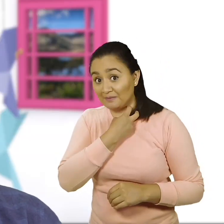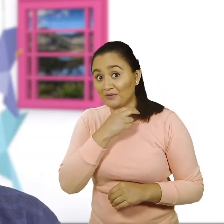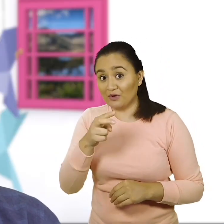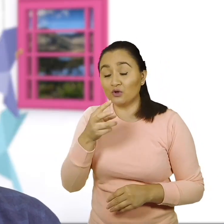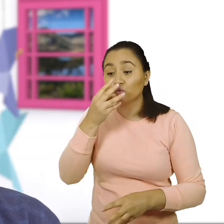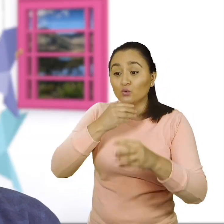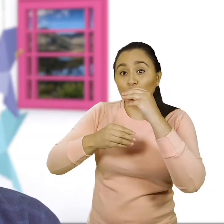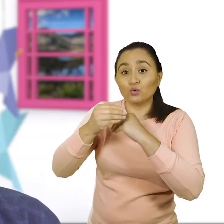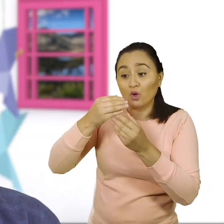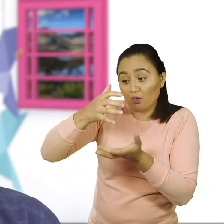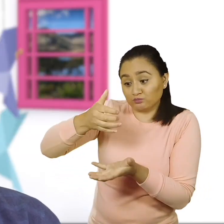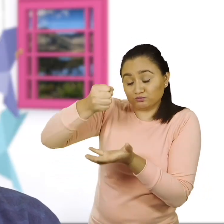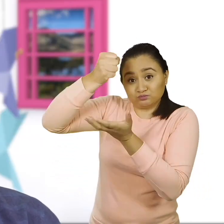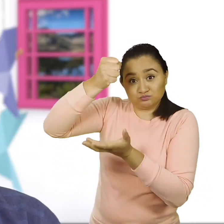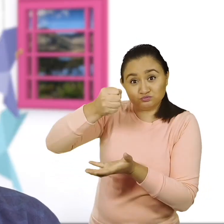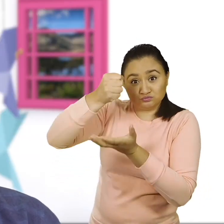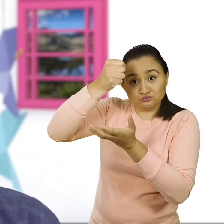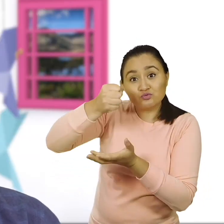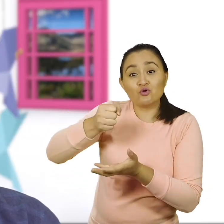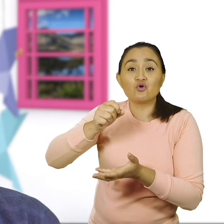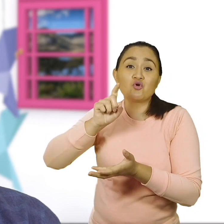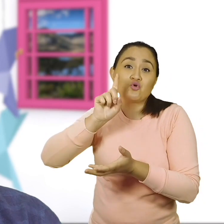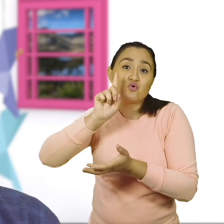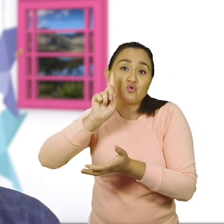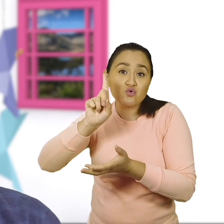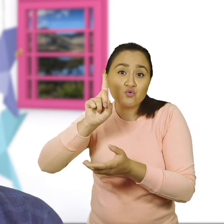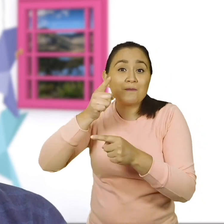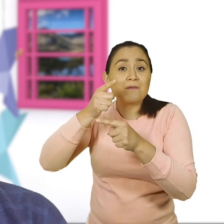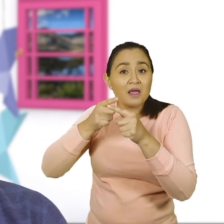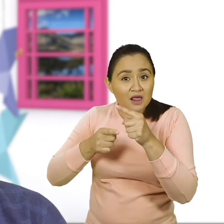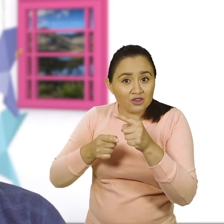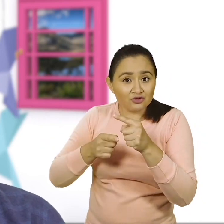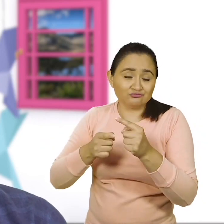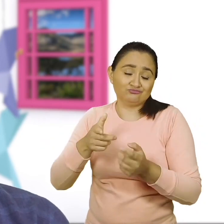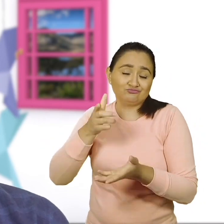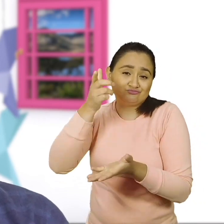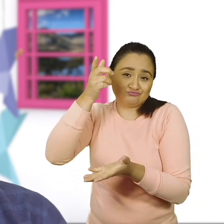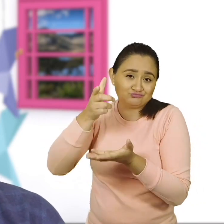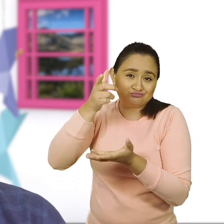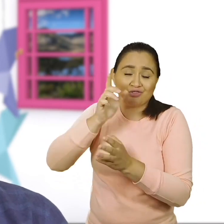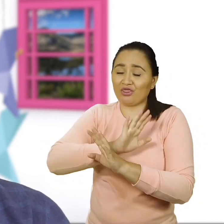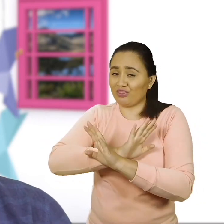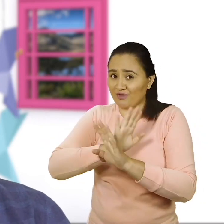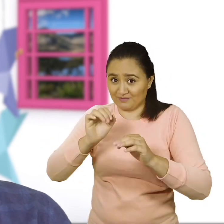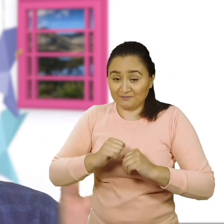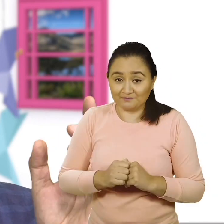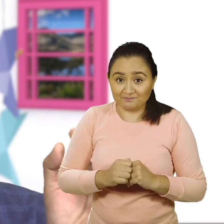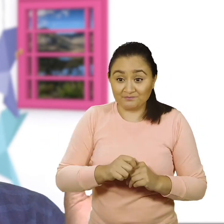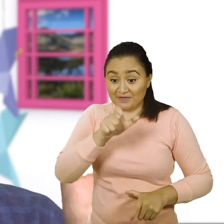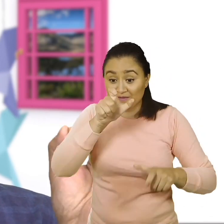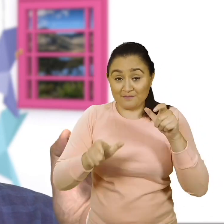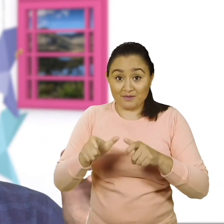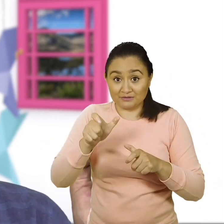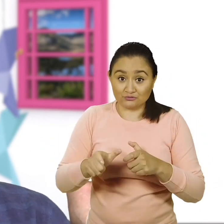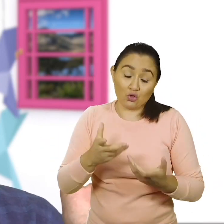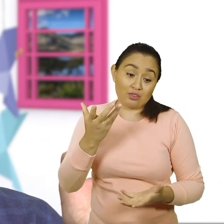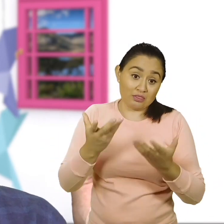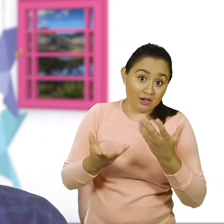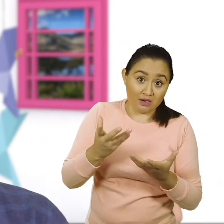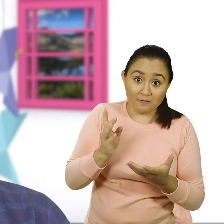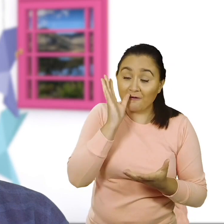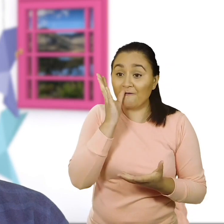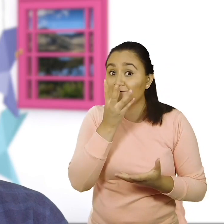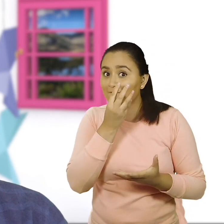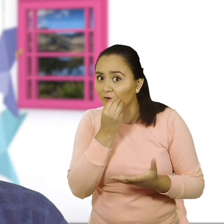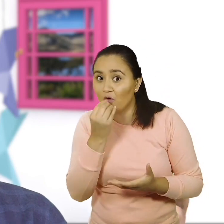un vampiro como Vladimiro es una pinta de sangre al día, es decir, algo así como medio litro. Si la víctima come suficientes puerros